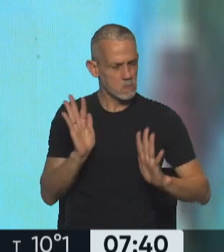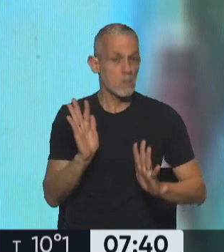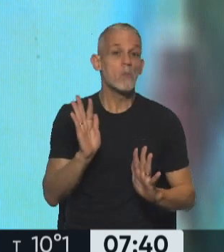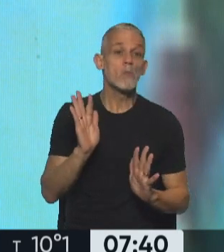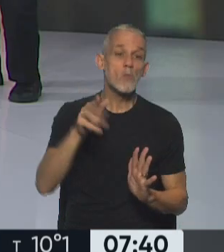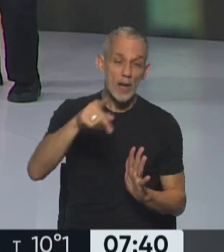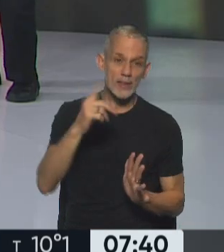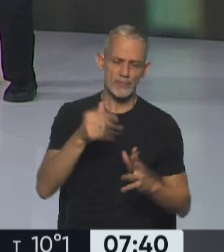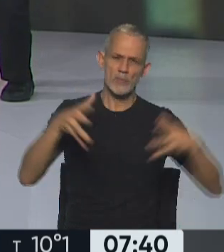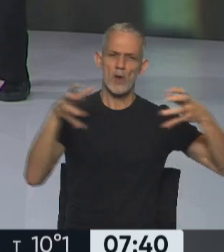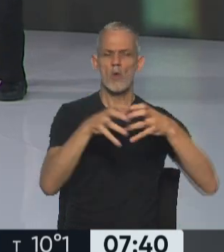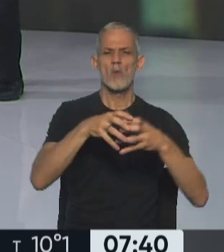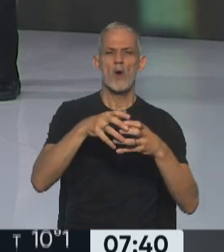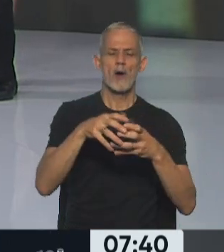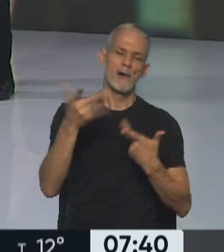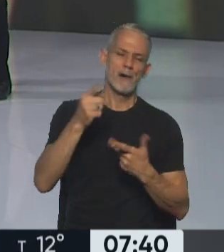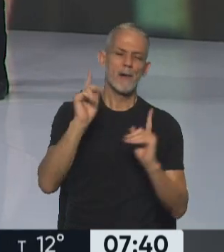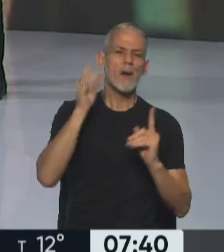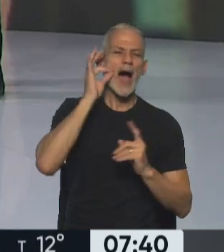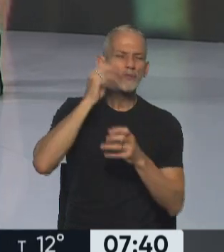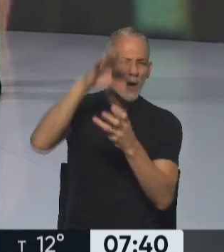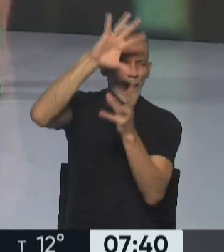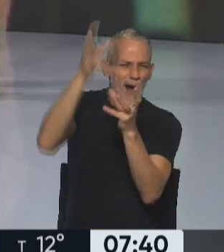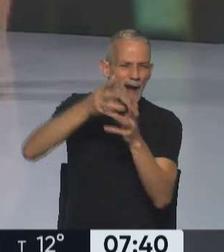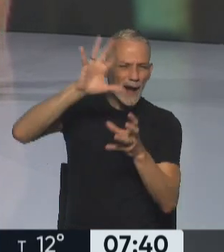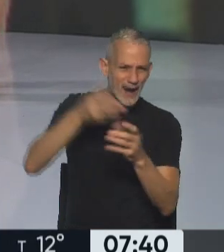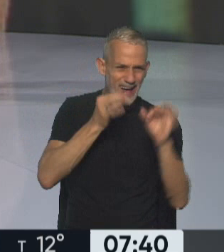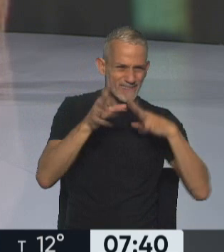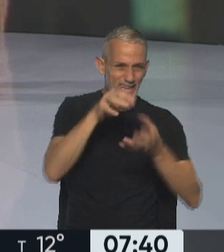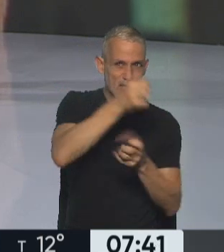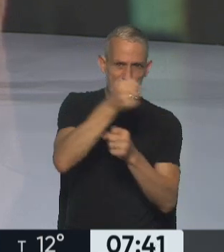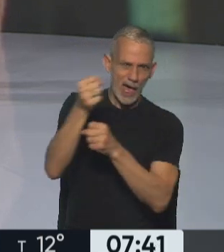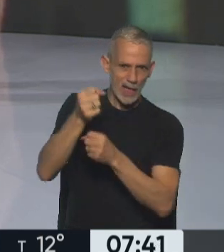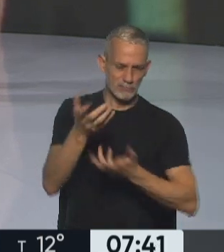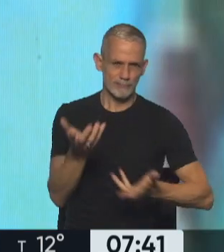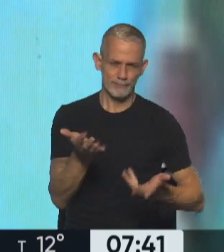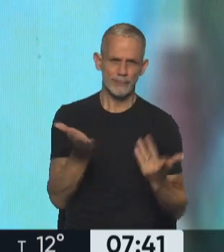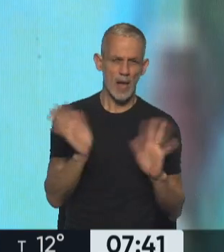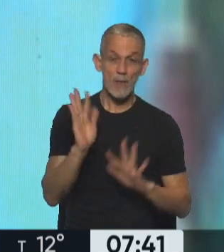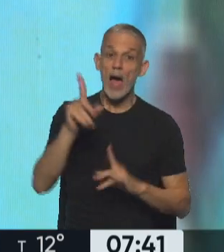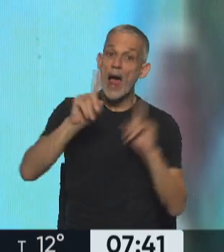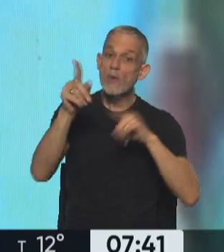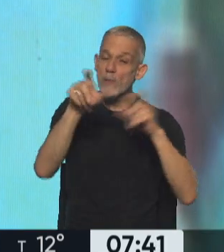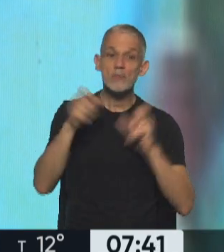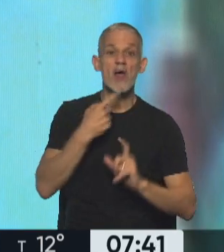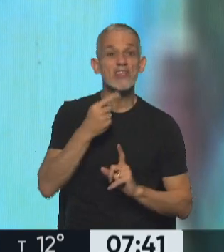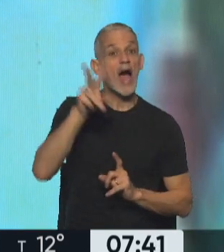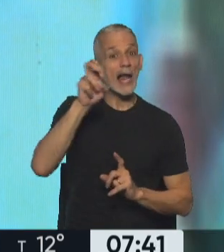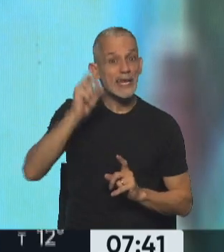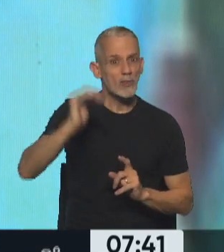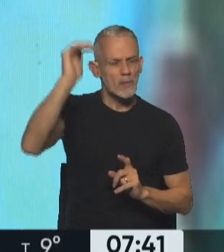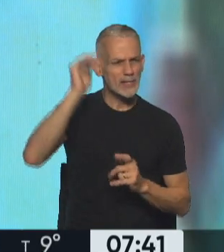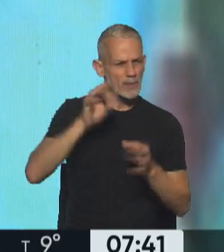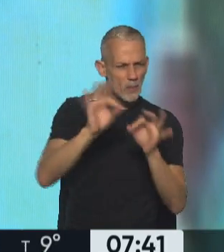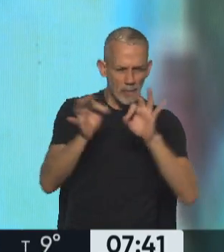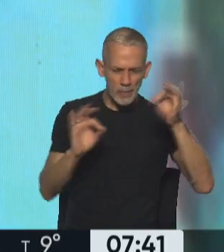ni hablar de la banda de los copitos que estaba dando vuelta por todos lados. Había la intención de alquilar un departamento, hubo actividad